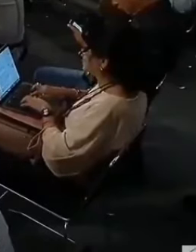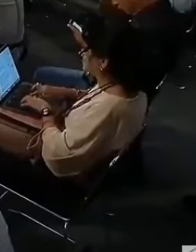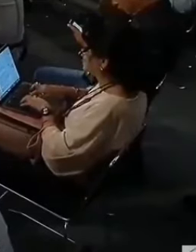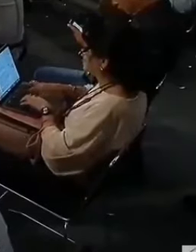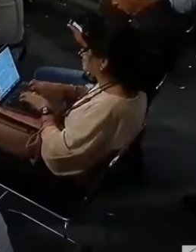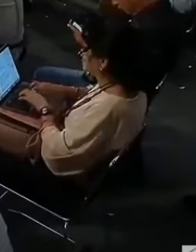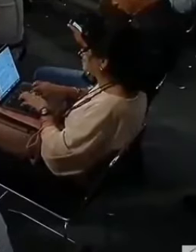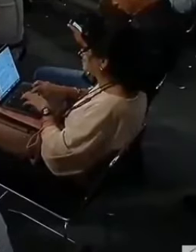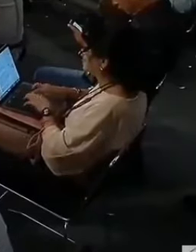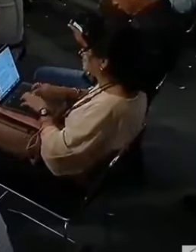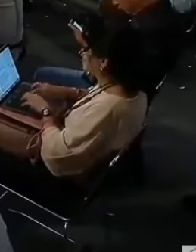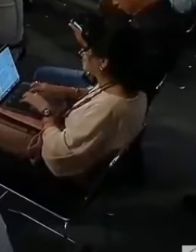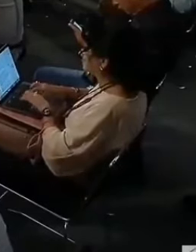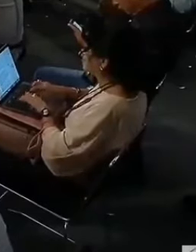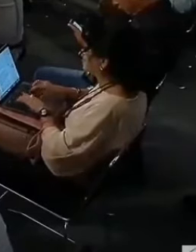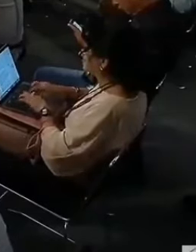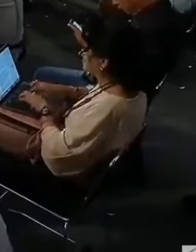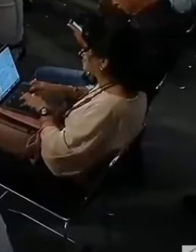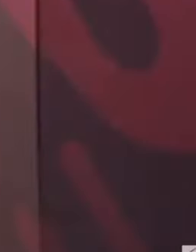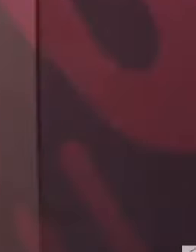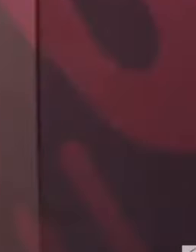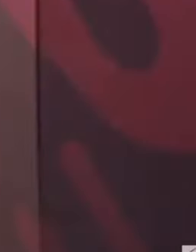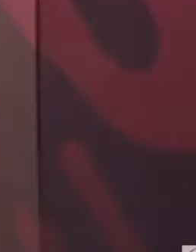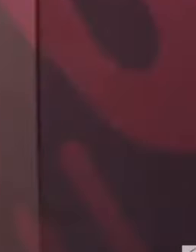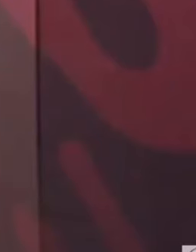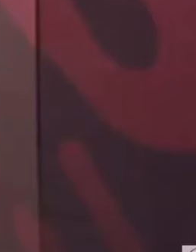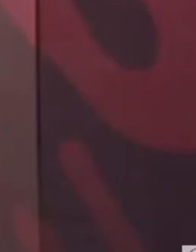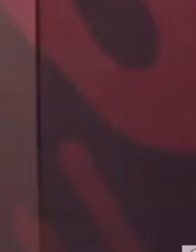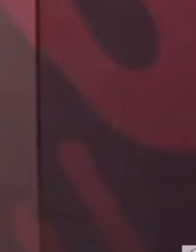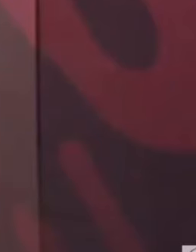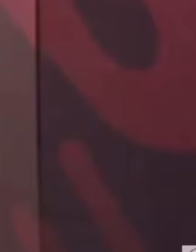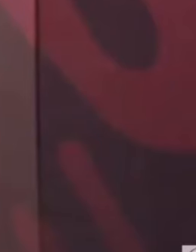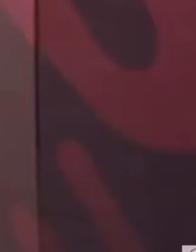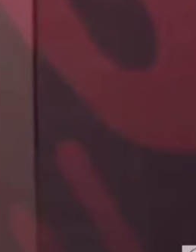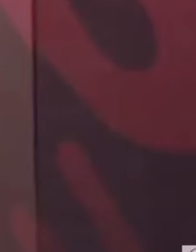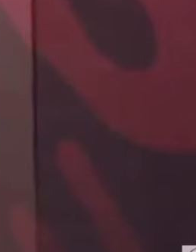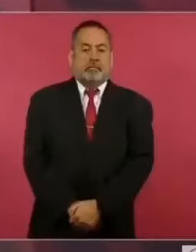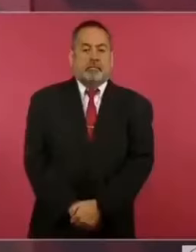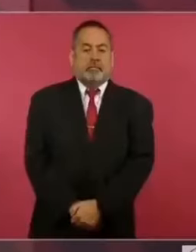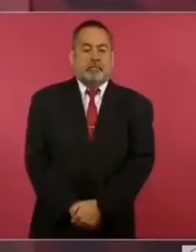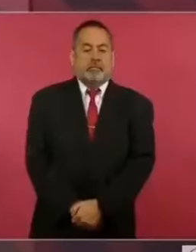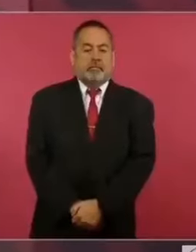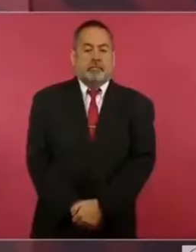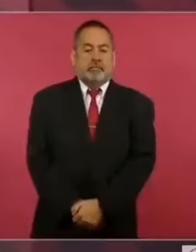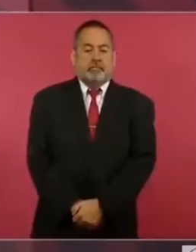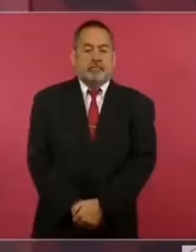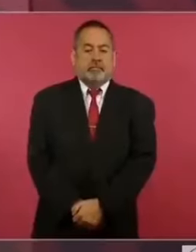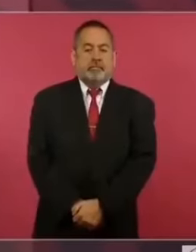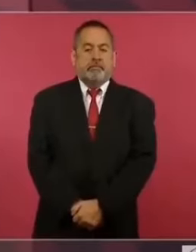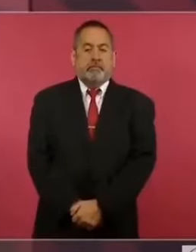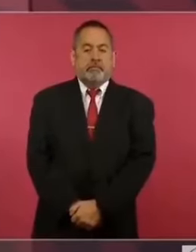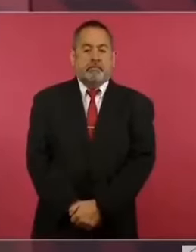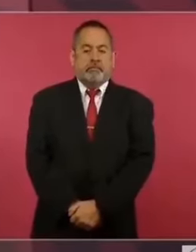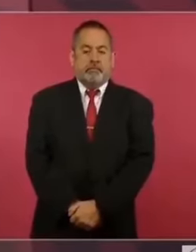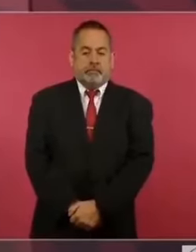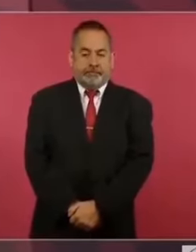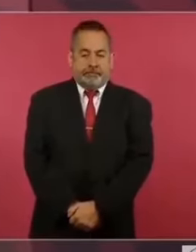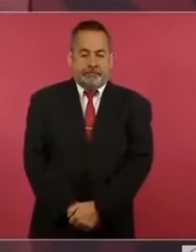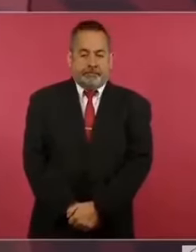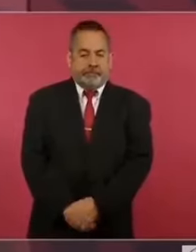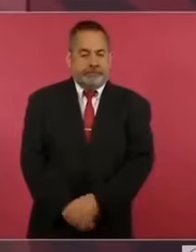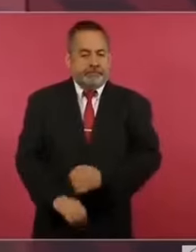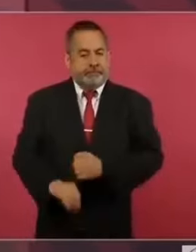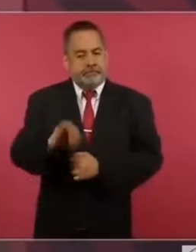asistirá a foros además no mantendrá redes sociales ni escribirá en ellas esto sin